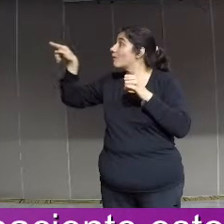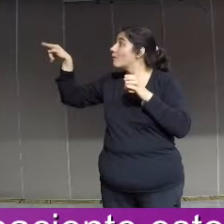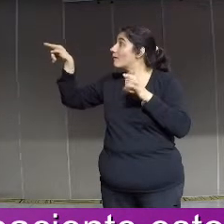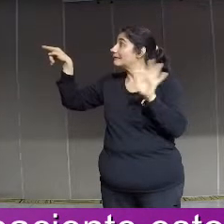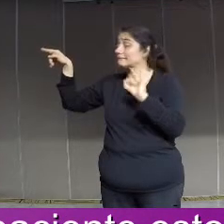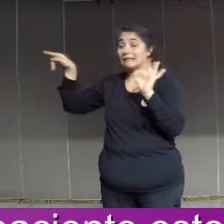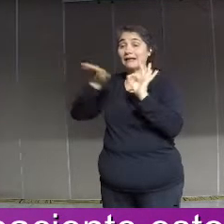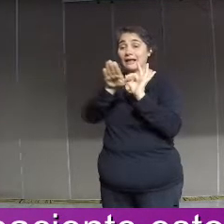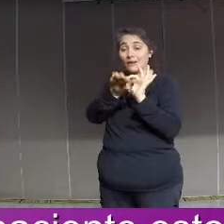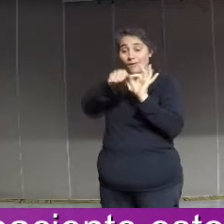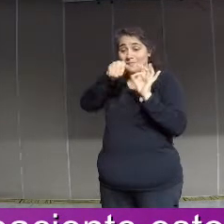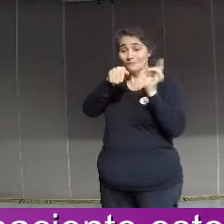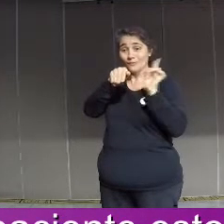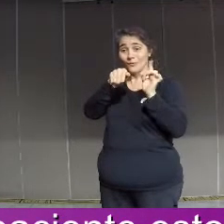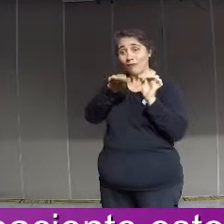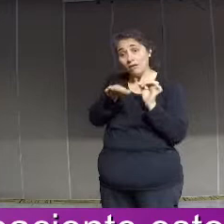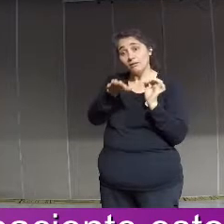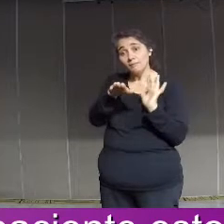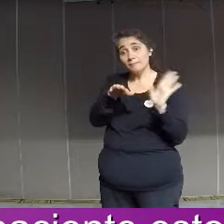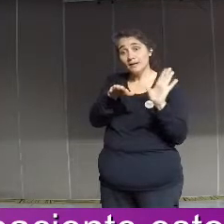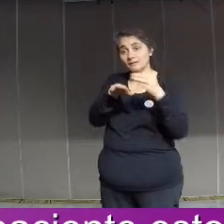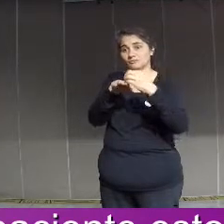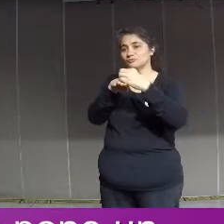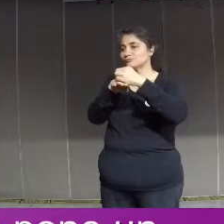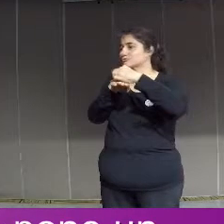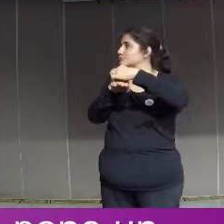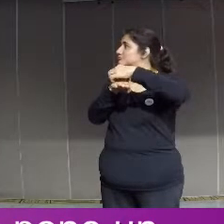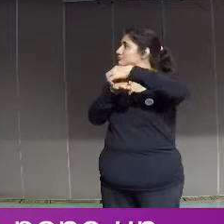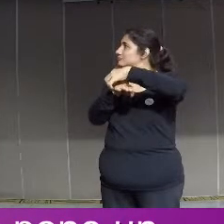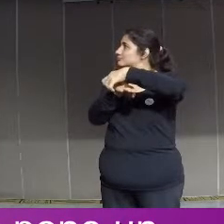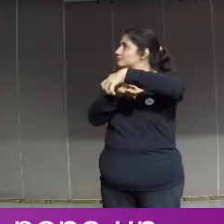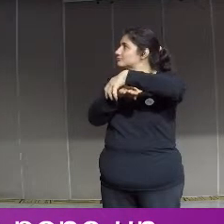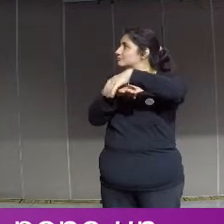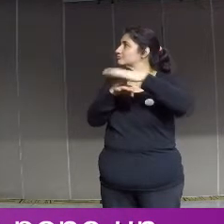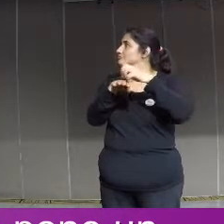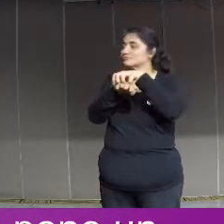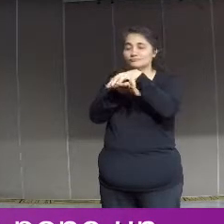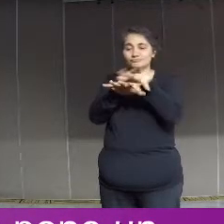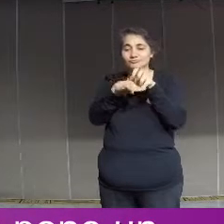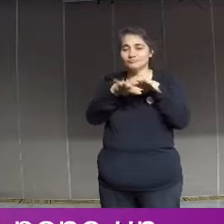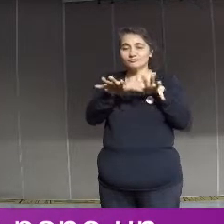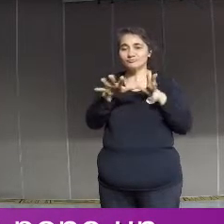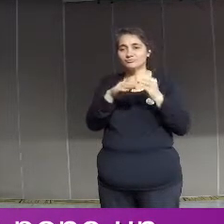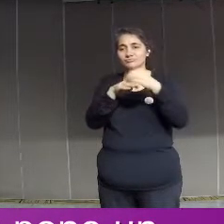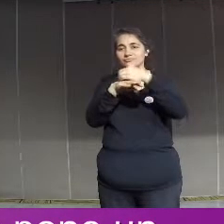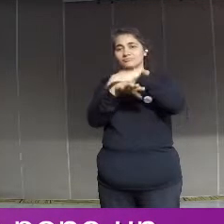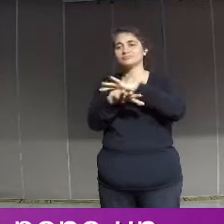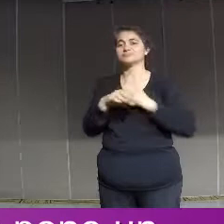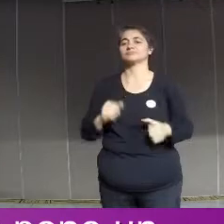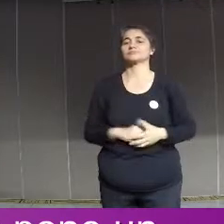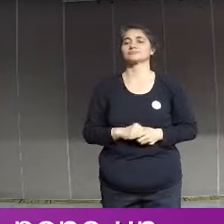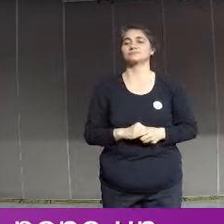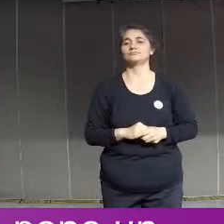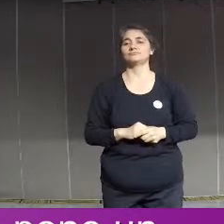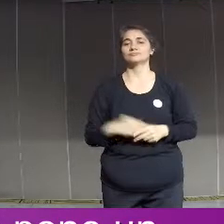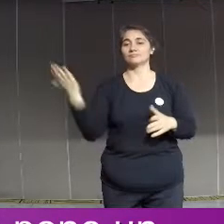ven acá que discurre, ¿sí? El alimento está cayendo y la vía